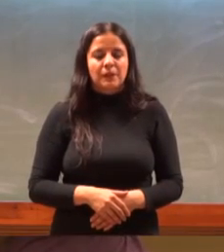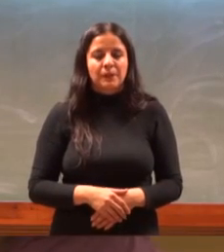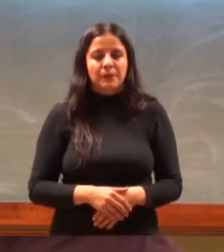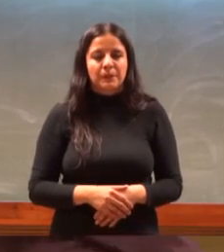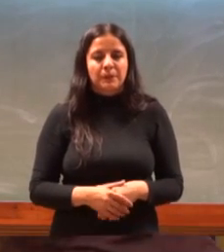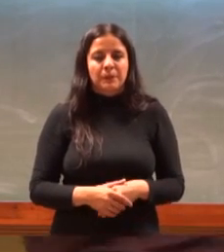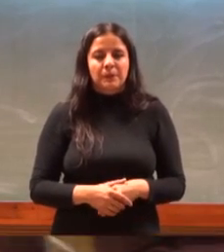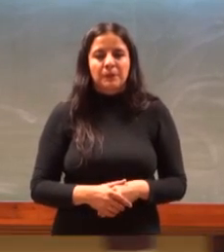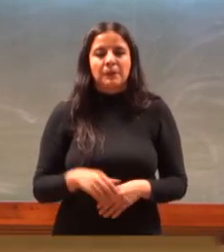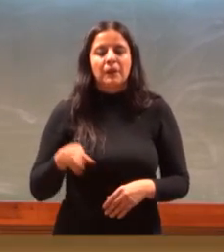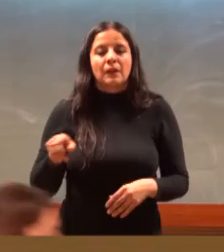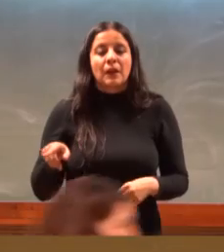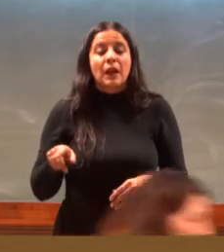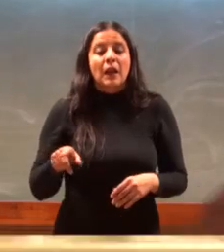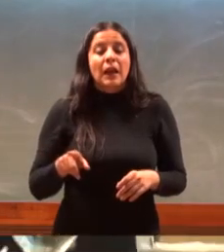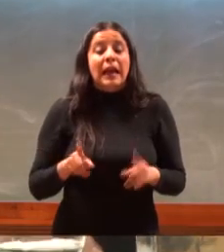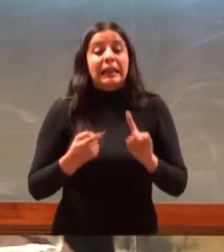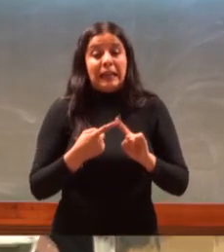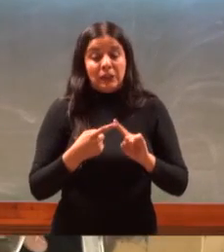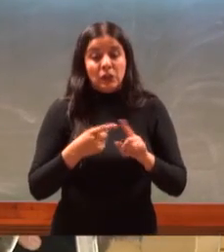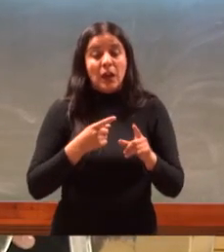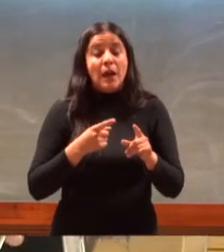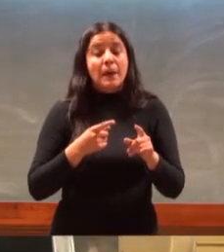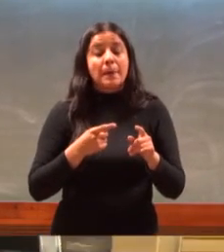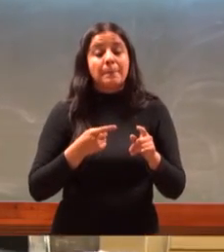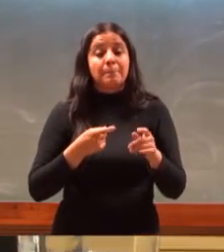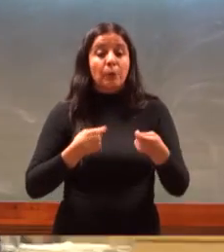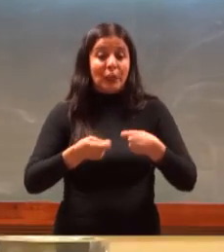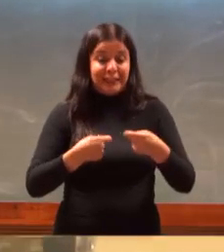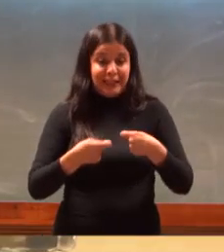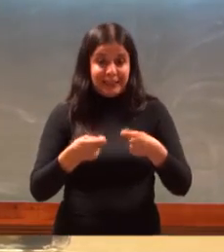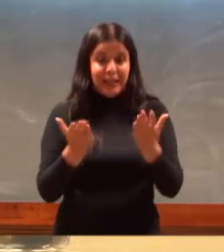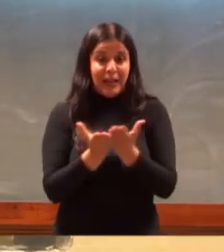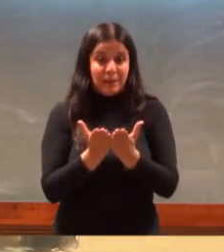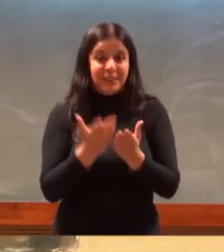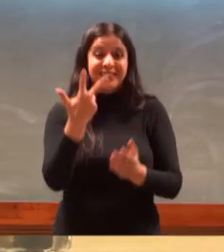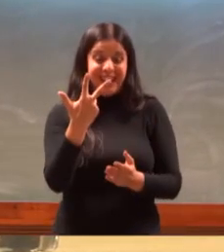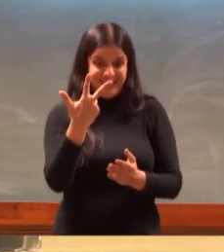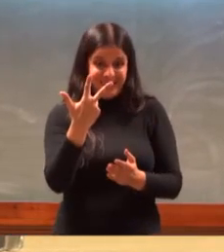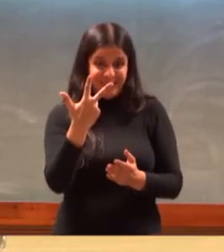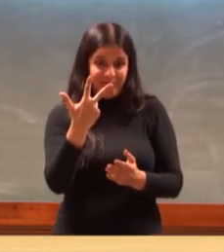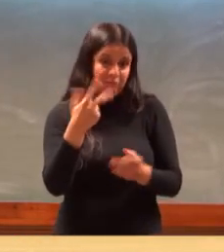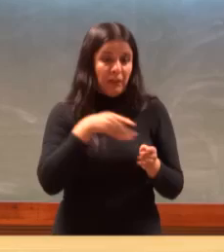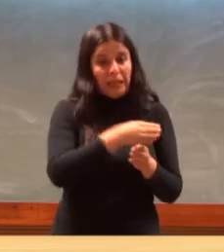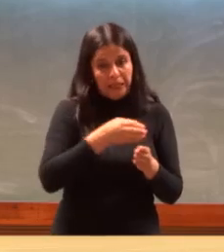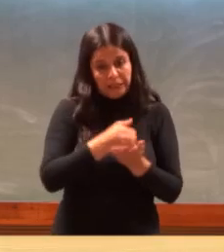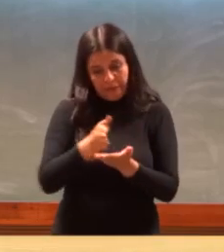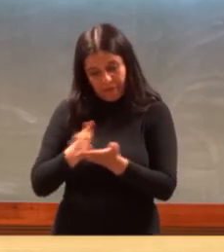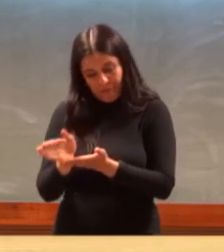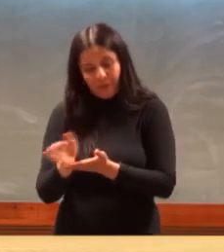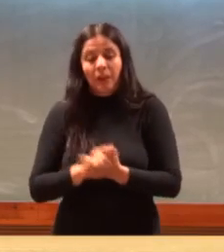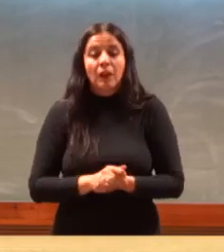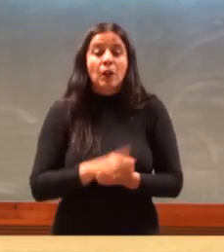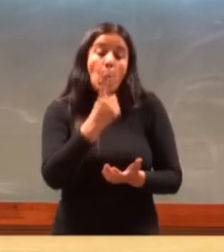abrate bien en relación a las políticas académicas nosotros tenemos básicamente tres tres grandes líneas una línea tiene que ver con con la